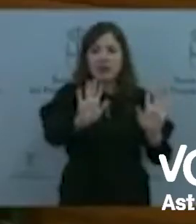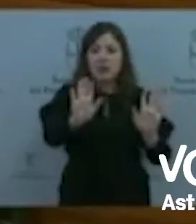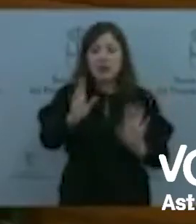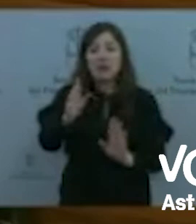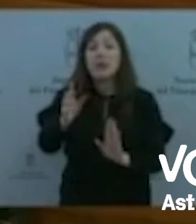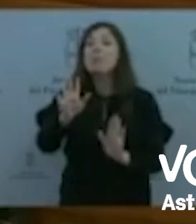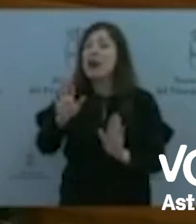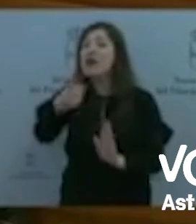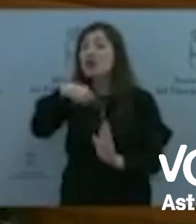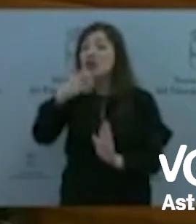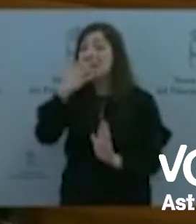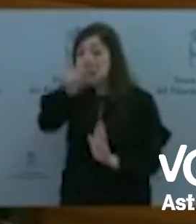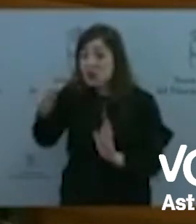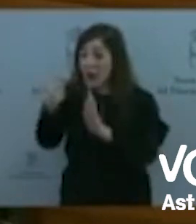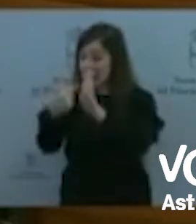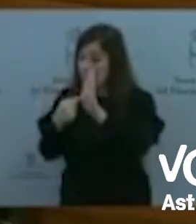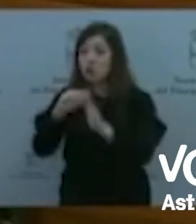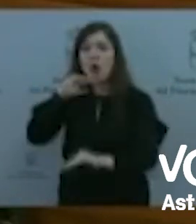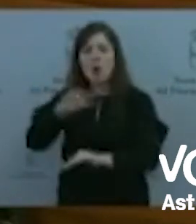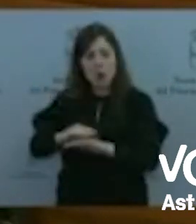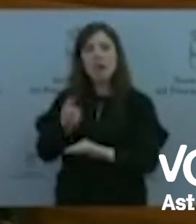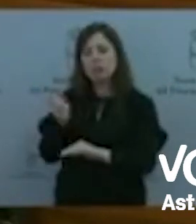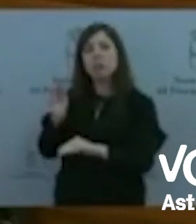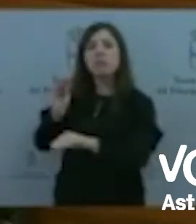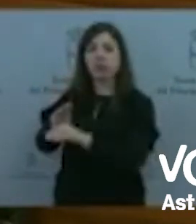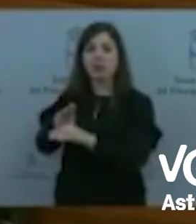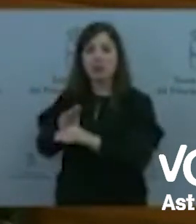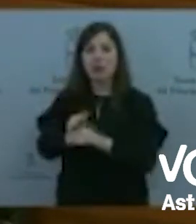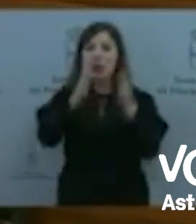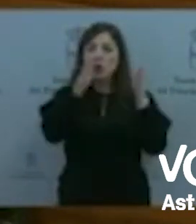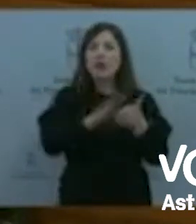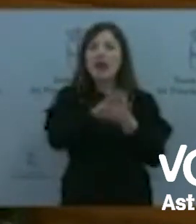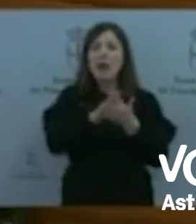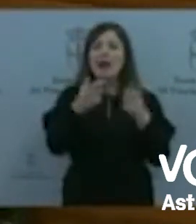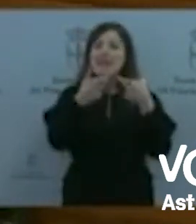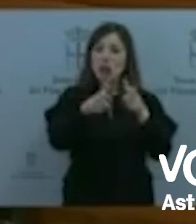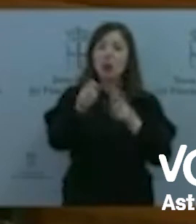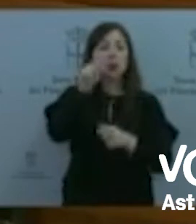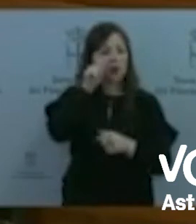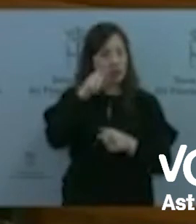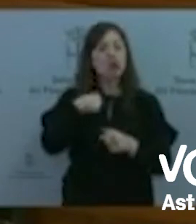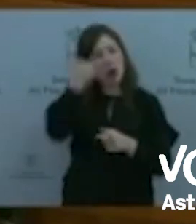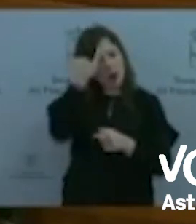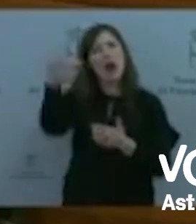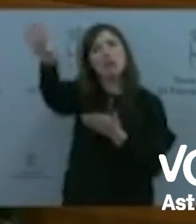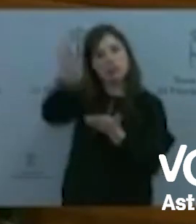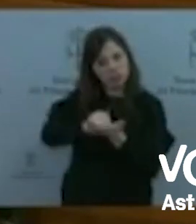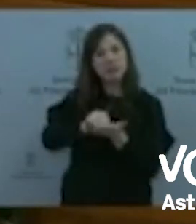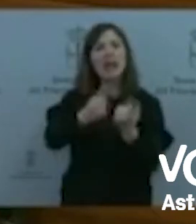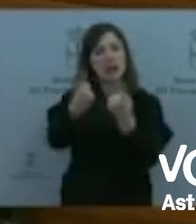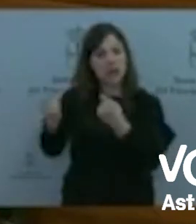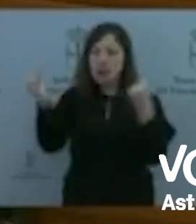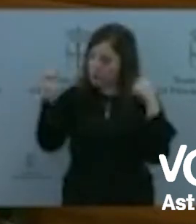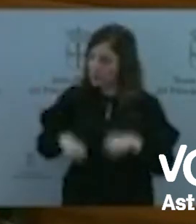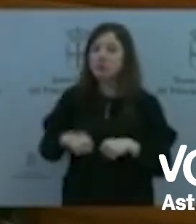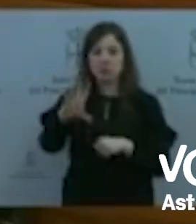Habla del sector del turismo y le recojo la idea. Mire, eso sí es una idea. Le recojo la necesidad, y lo abordaremos en el próximo Consejo de Gobierno, la